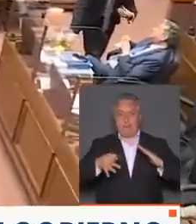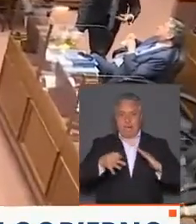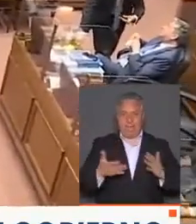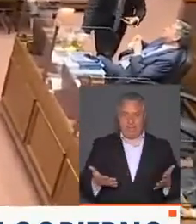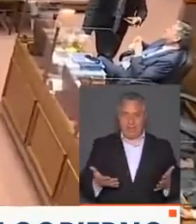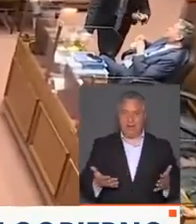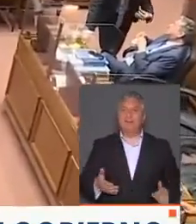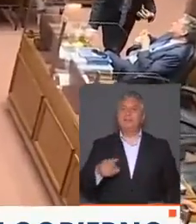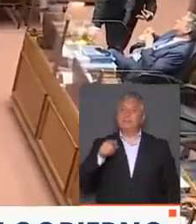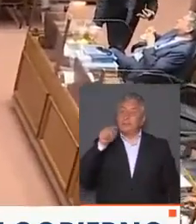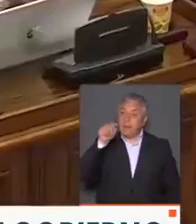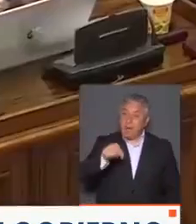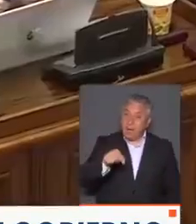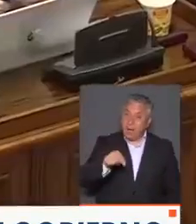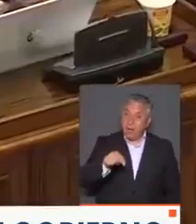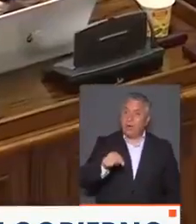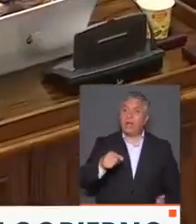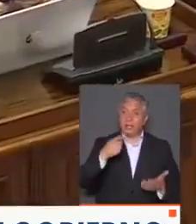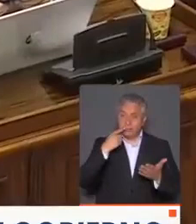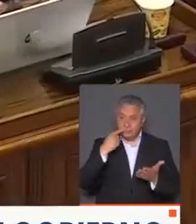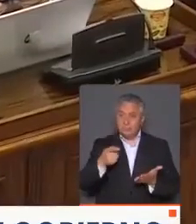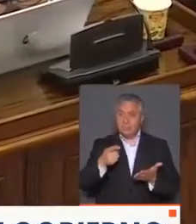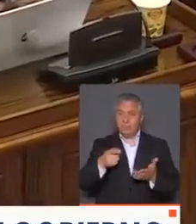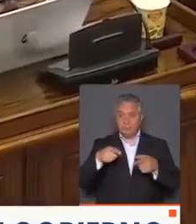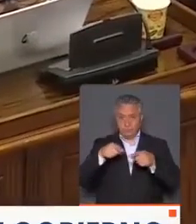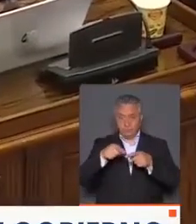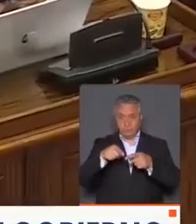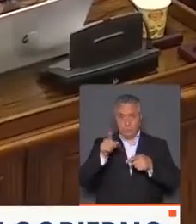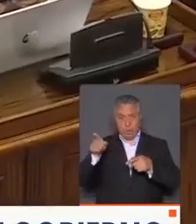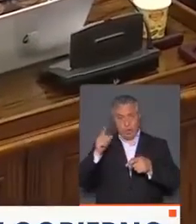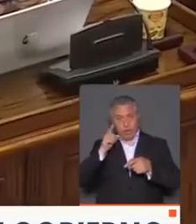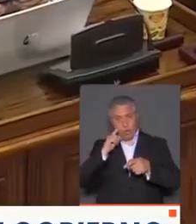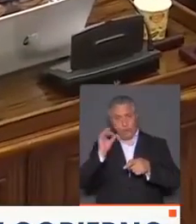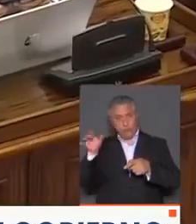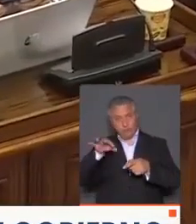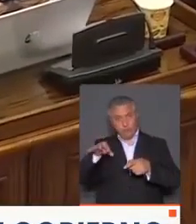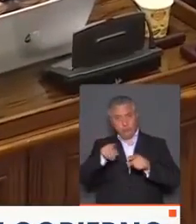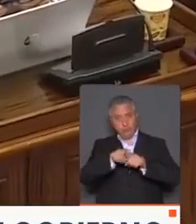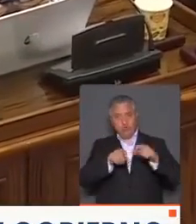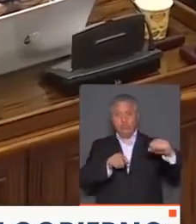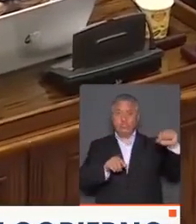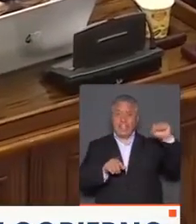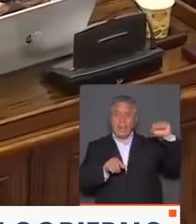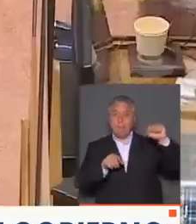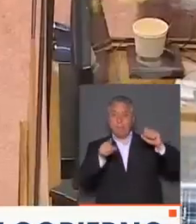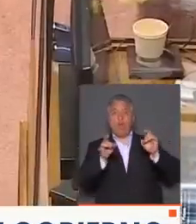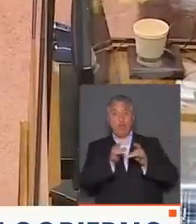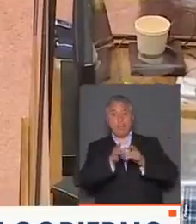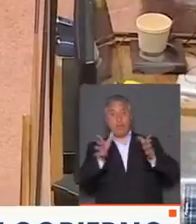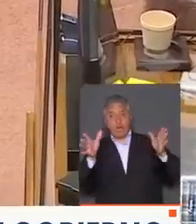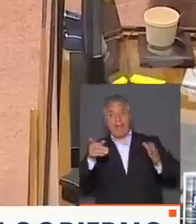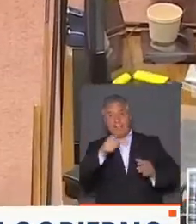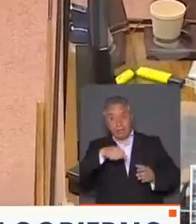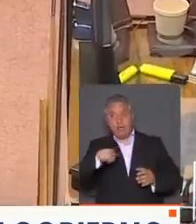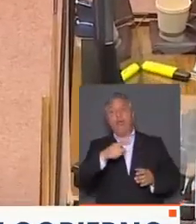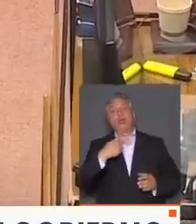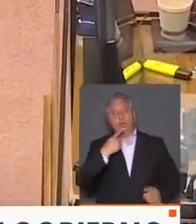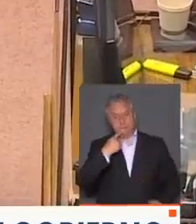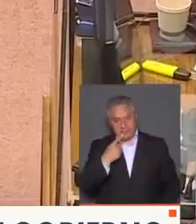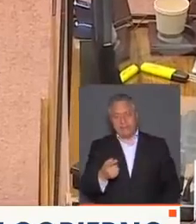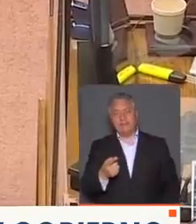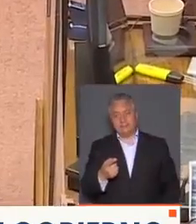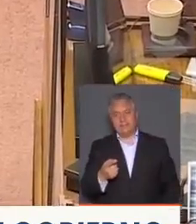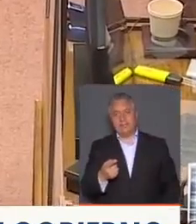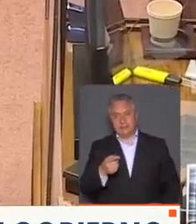escenario complejo Que para una de las coaliciones oficialistas el socialismo democrático podría llevar a una evaluación sobre el alcance